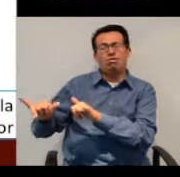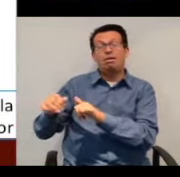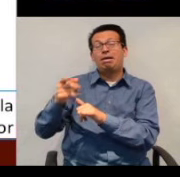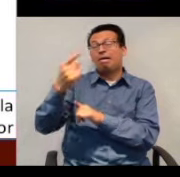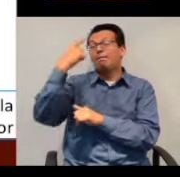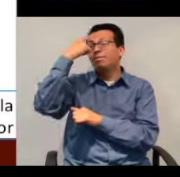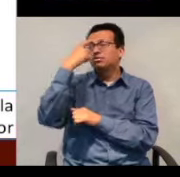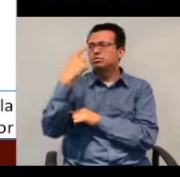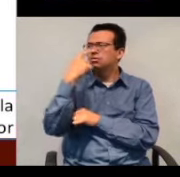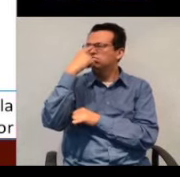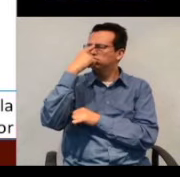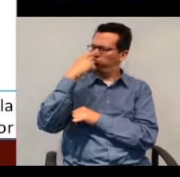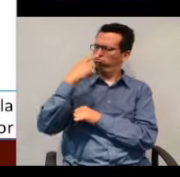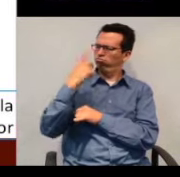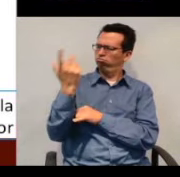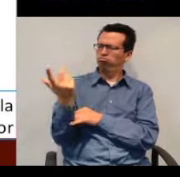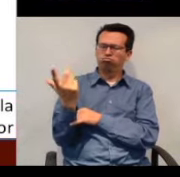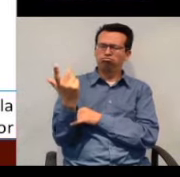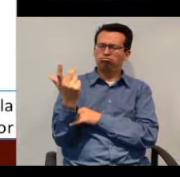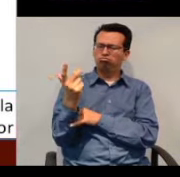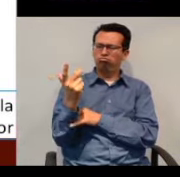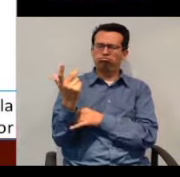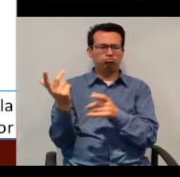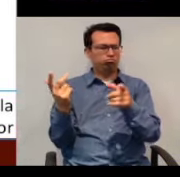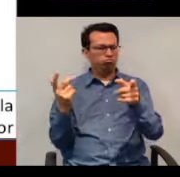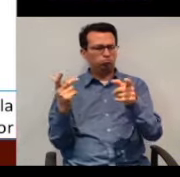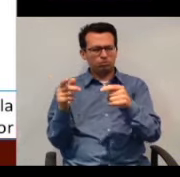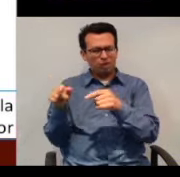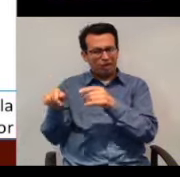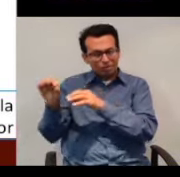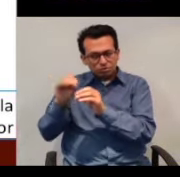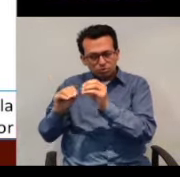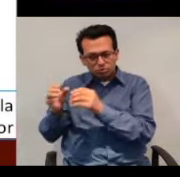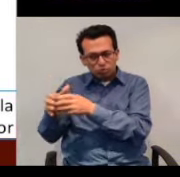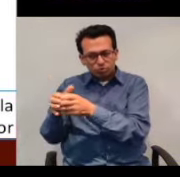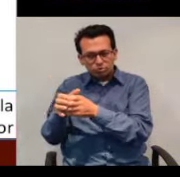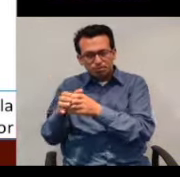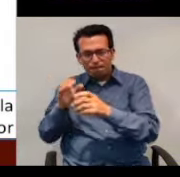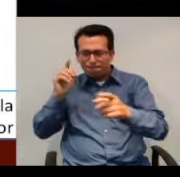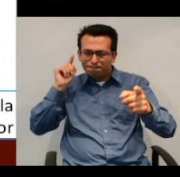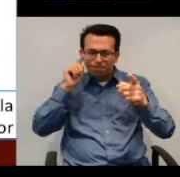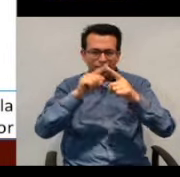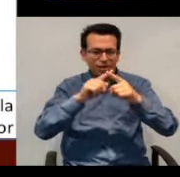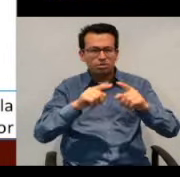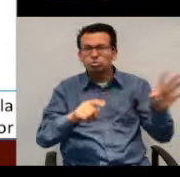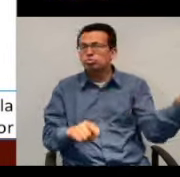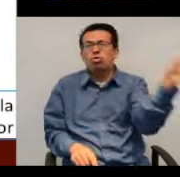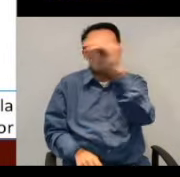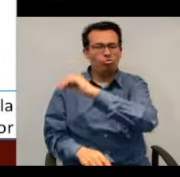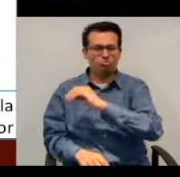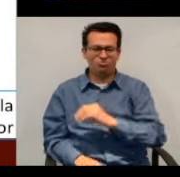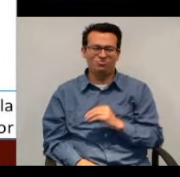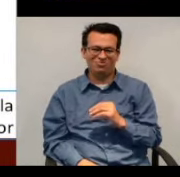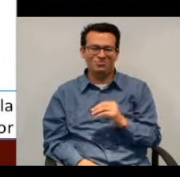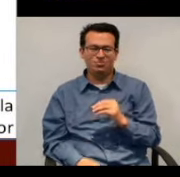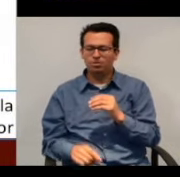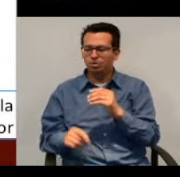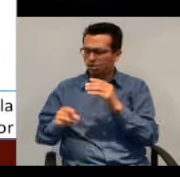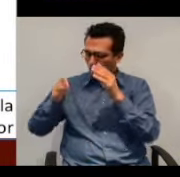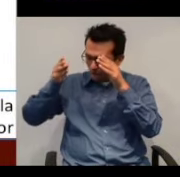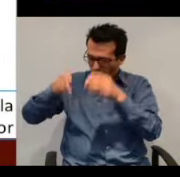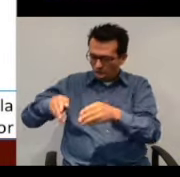verlo como un paso hacia una educación para todas y todos. No era simplemente estar enfocado en las